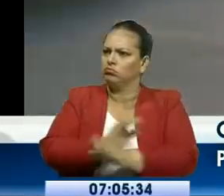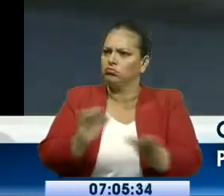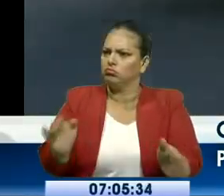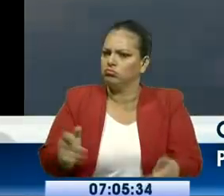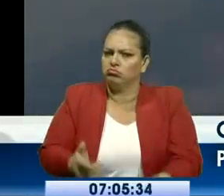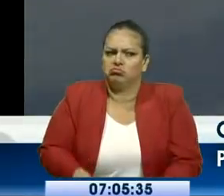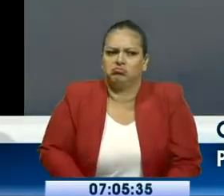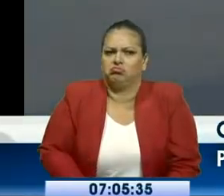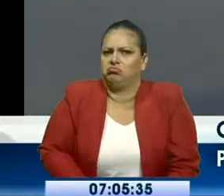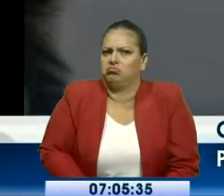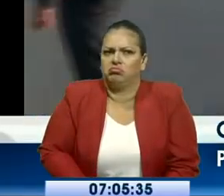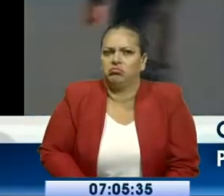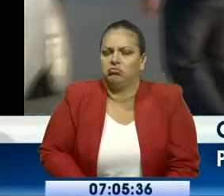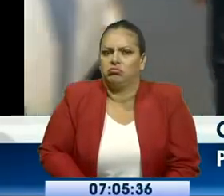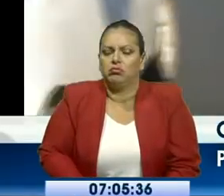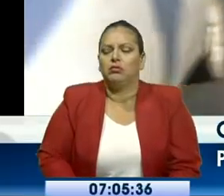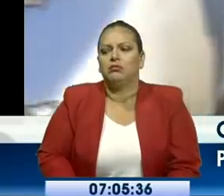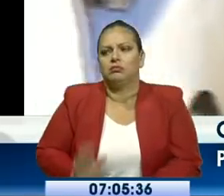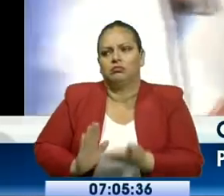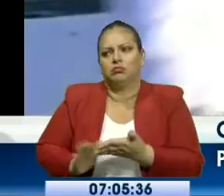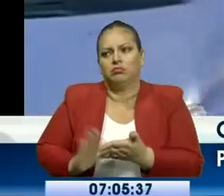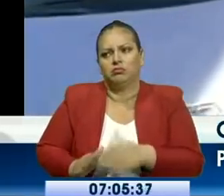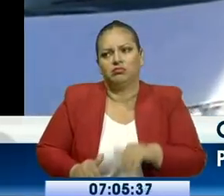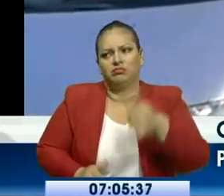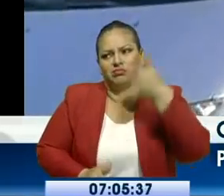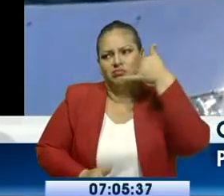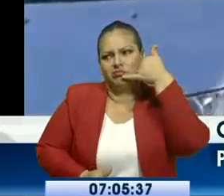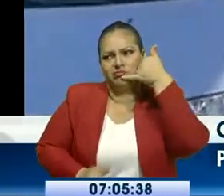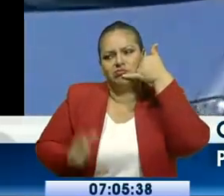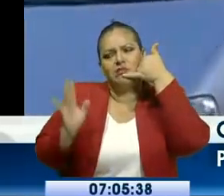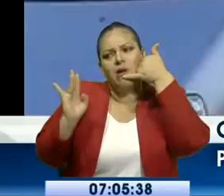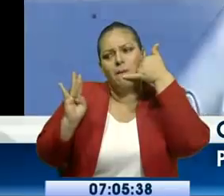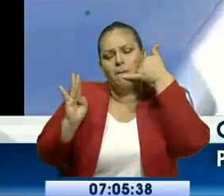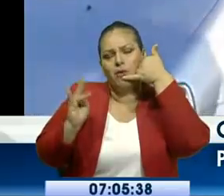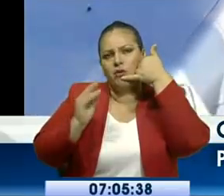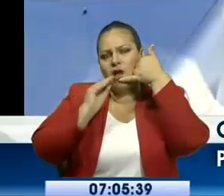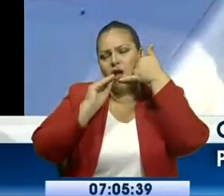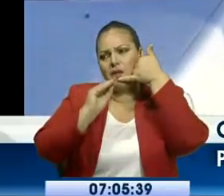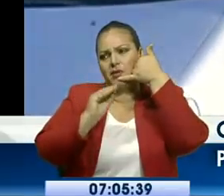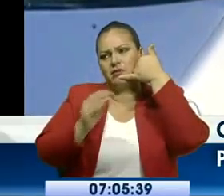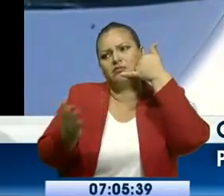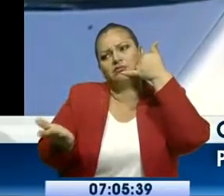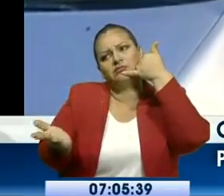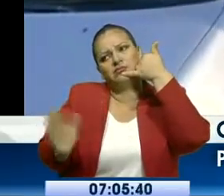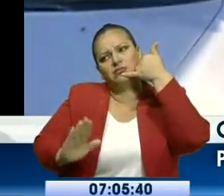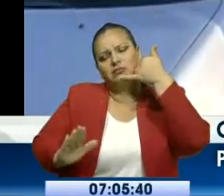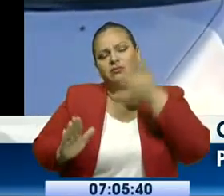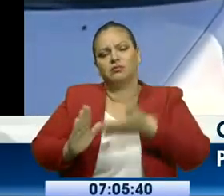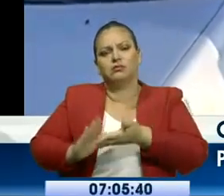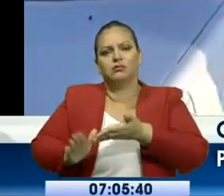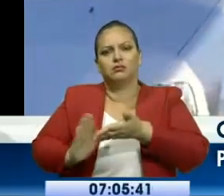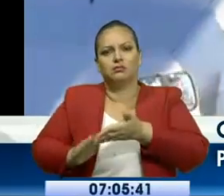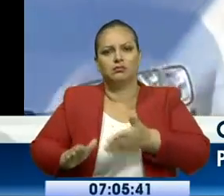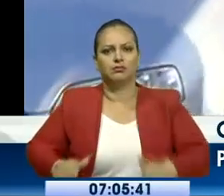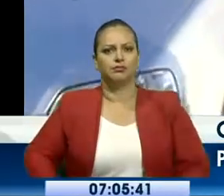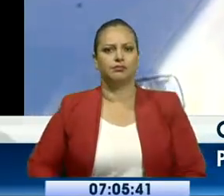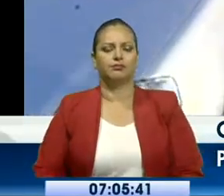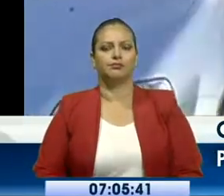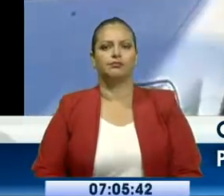le refleja esta boleta. Bueno, no aparece el Capitán Martínez, no aparece el Capitán Martínez.